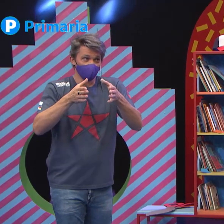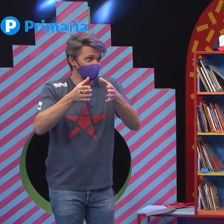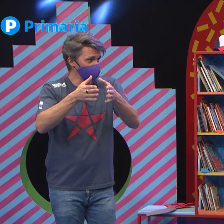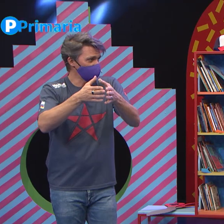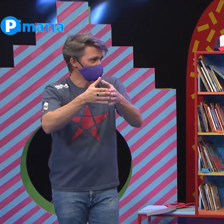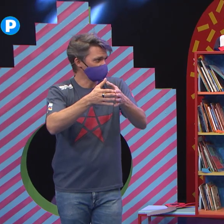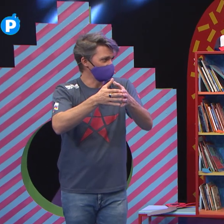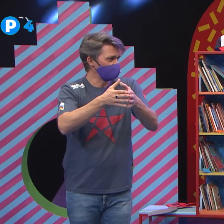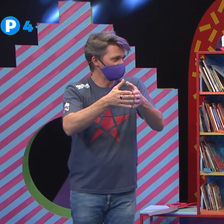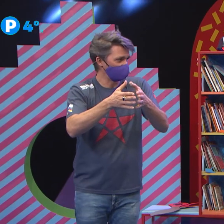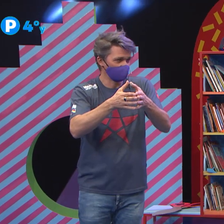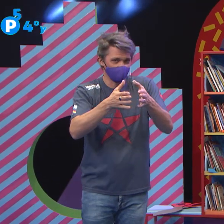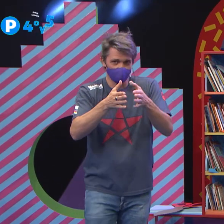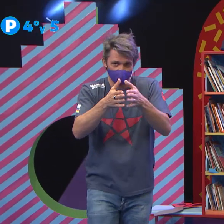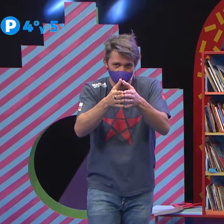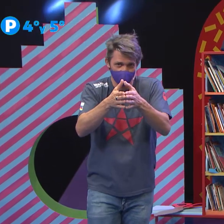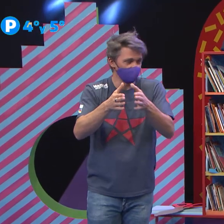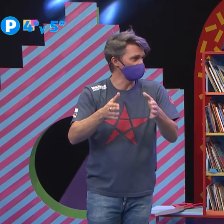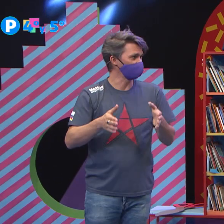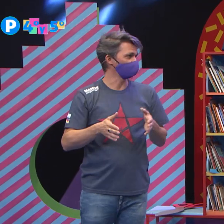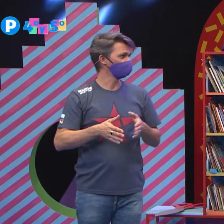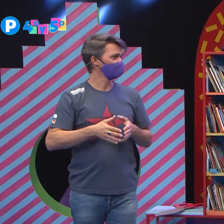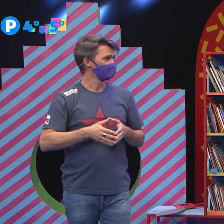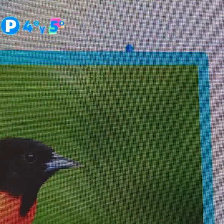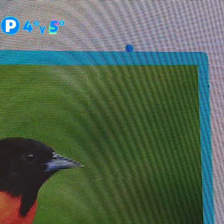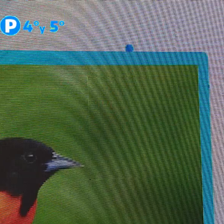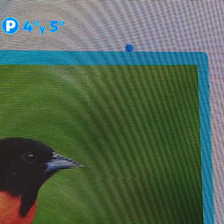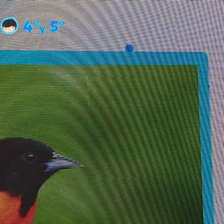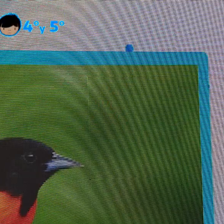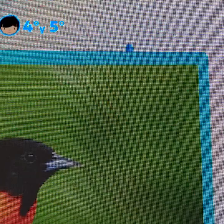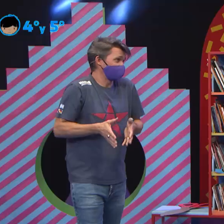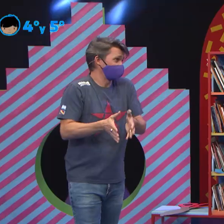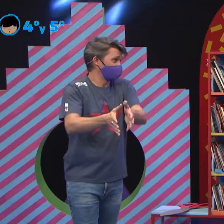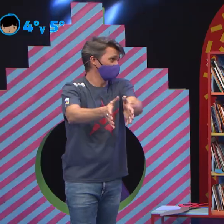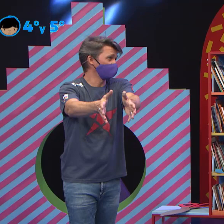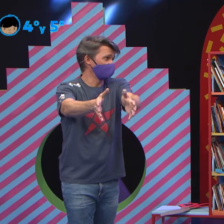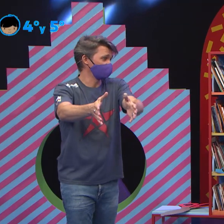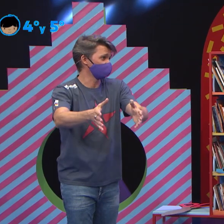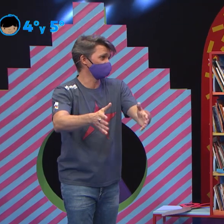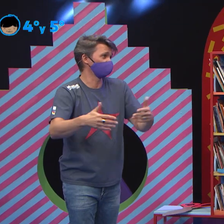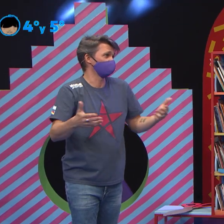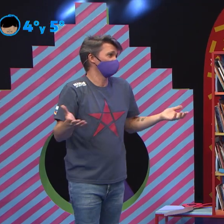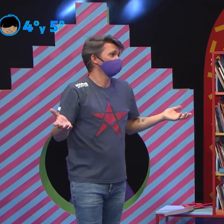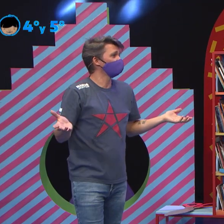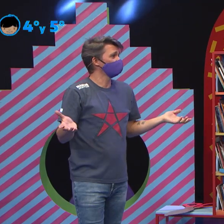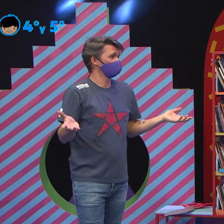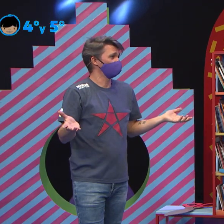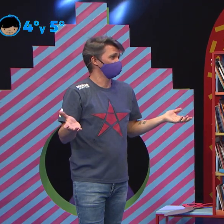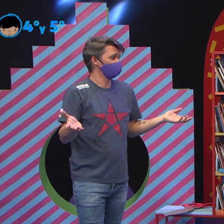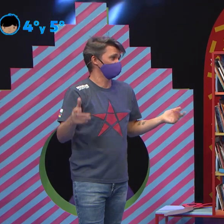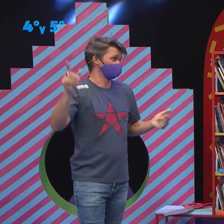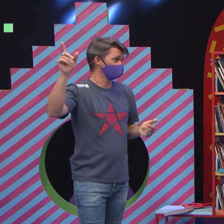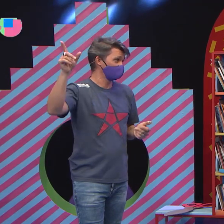cuerpo aerodinámico que tienen, la forma del cuerpo aerodinámico. Eso. Es un cuerpo especialmente que podés volar. No, si no tuviéramos